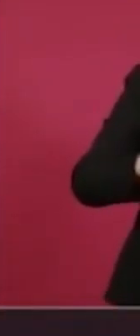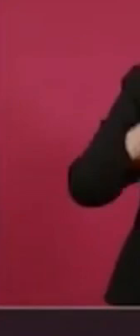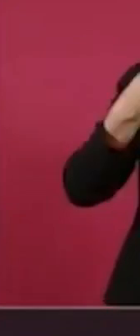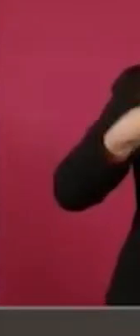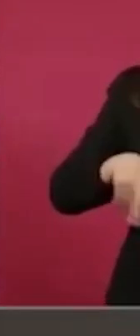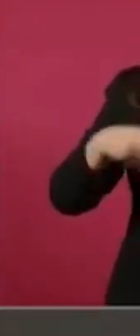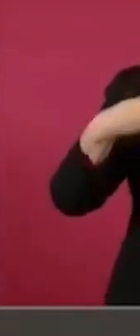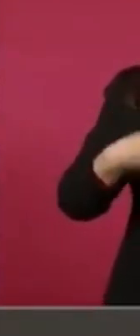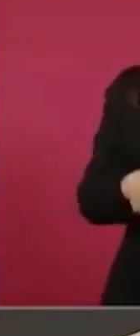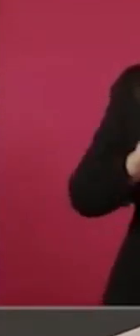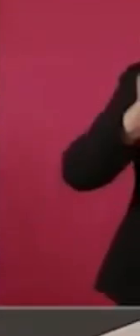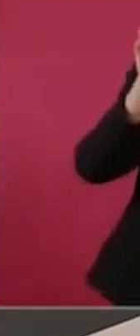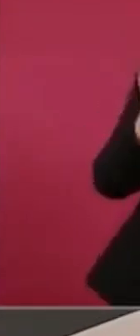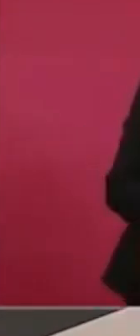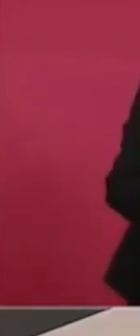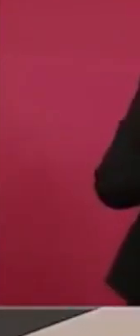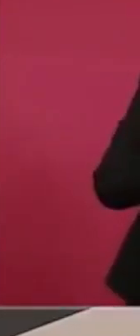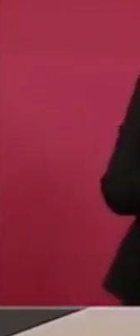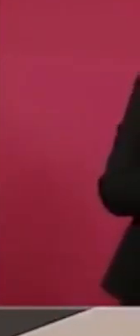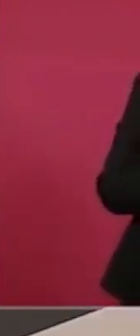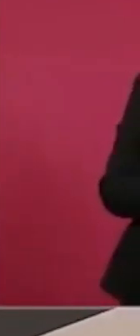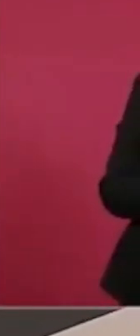de carne y hueso y un